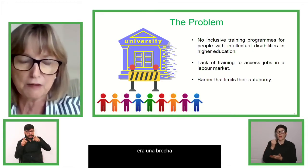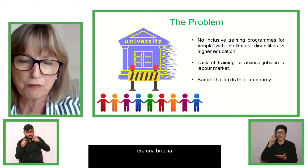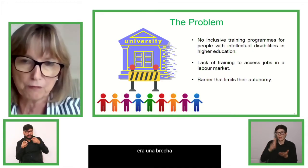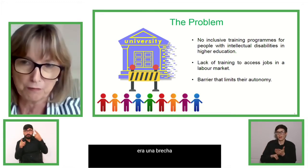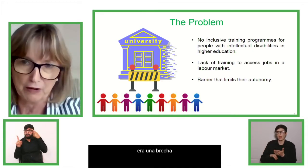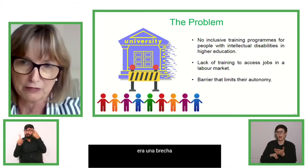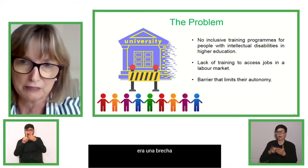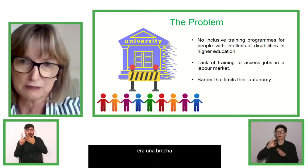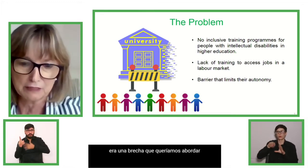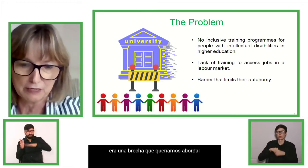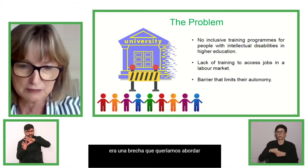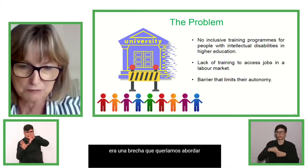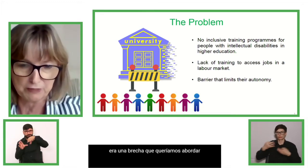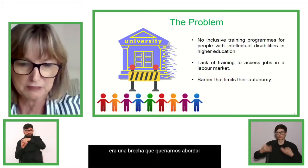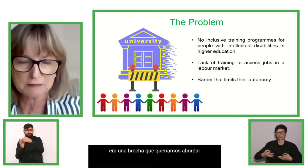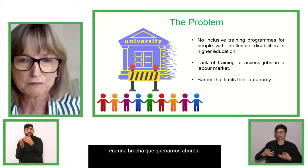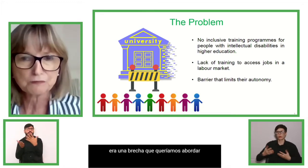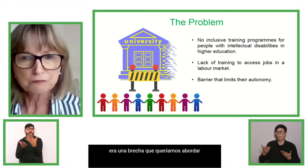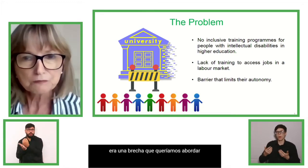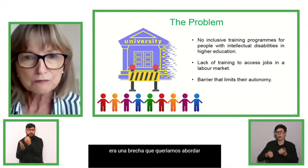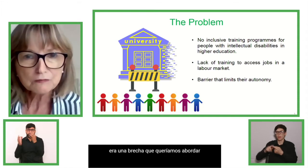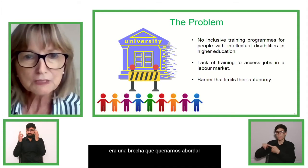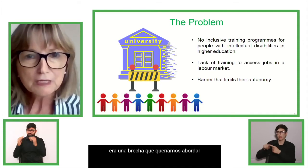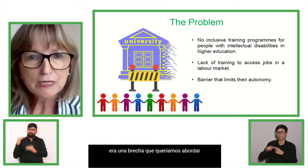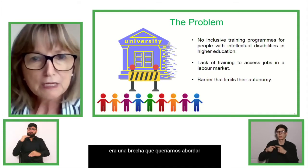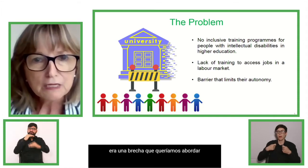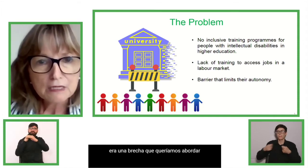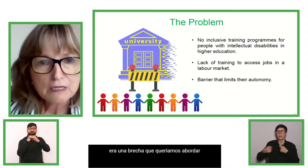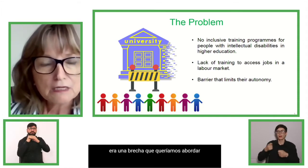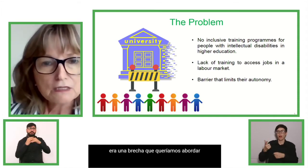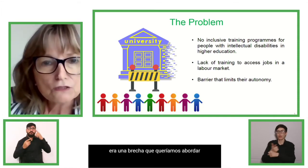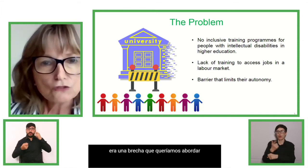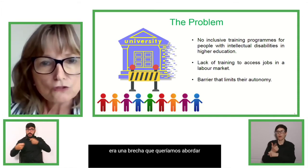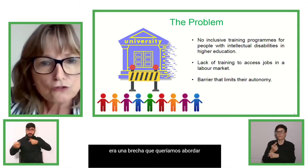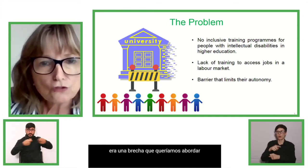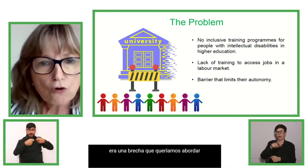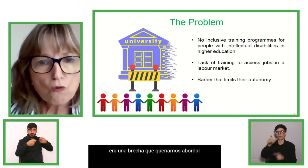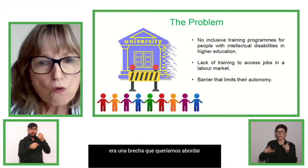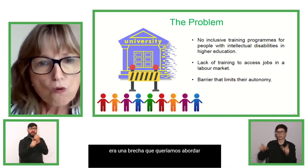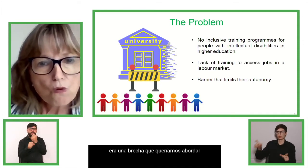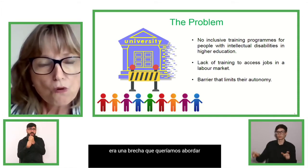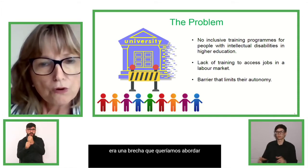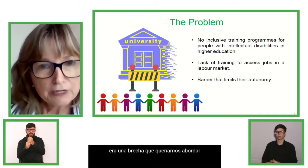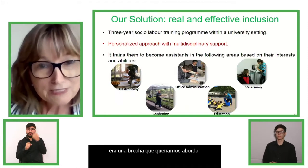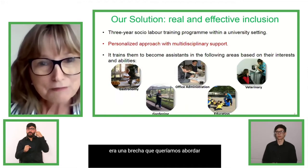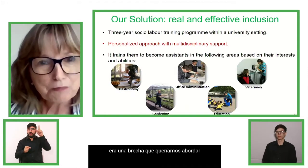la participación en el mercado laboral de estas personas.